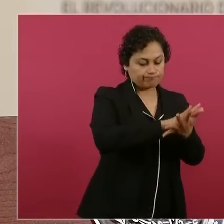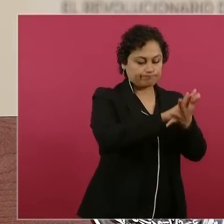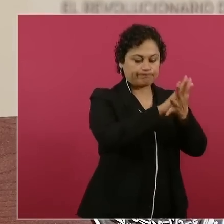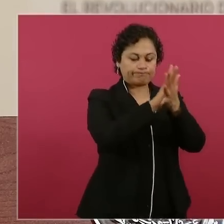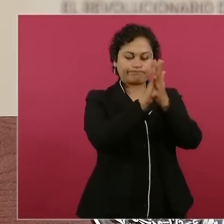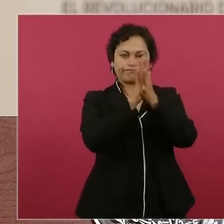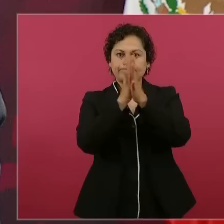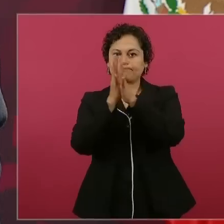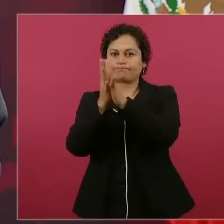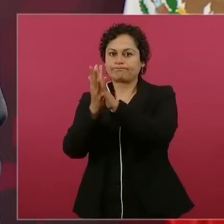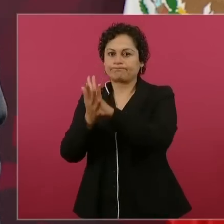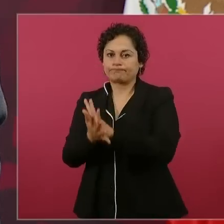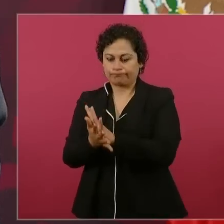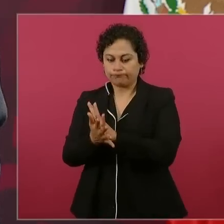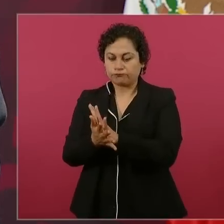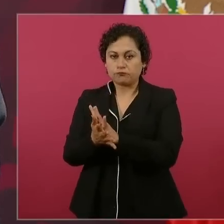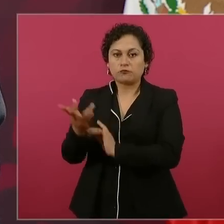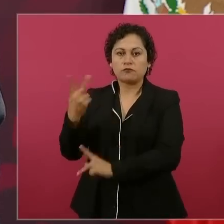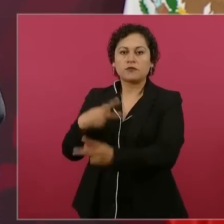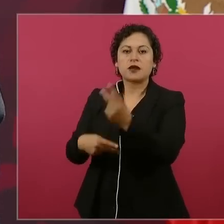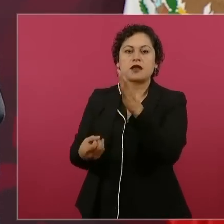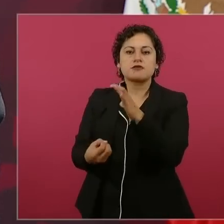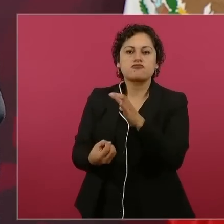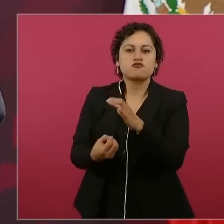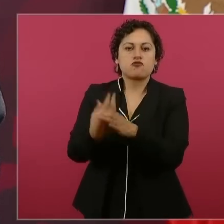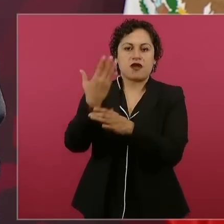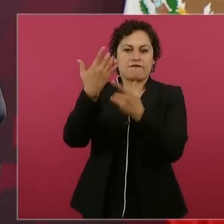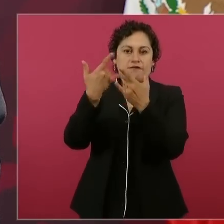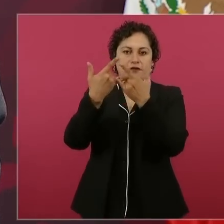en una etapa nueva de la historia de México.